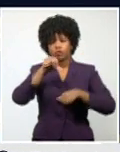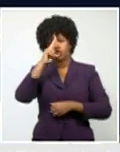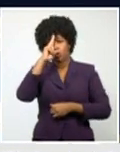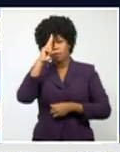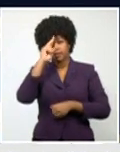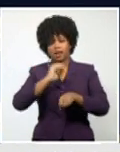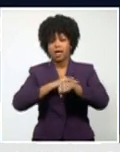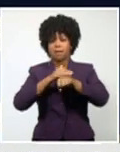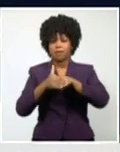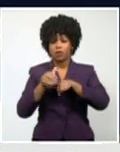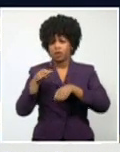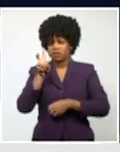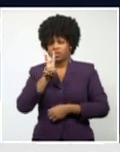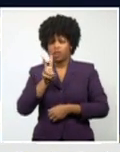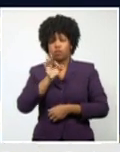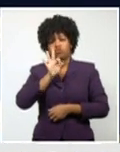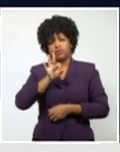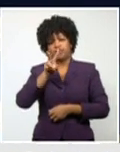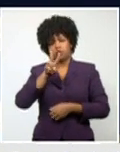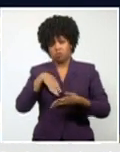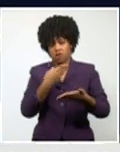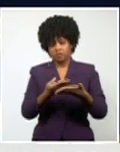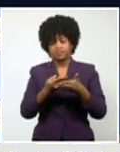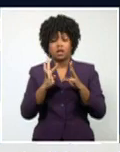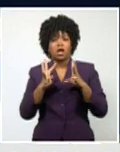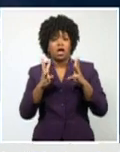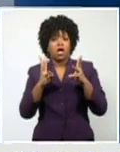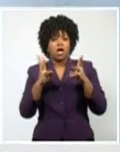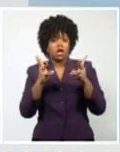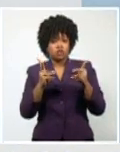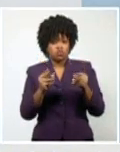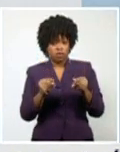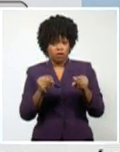Amejeira, 82. Como resultado del análisis de estas